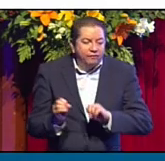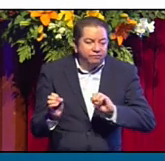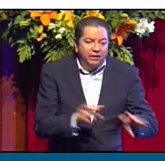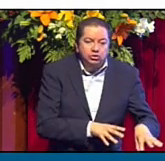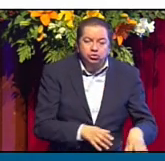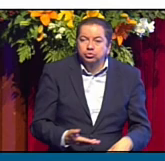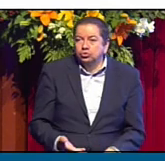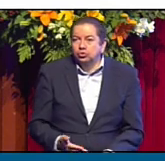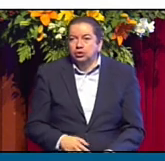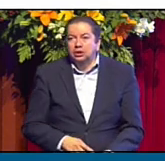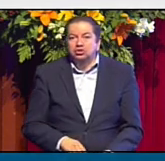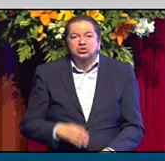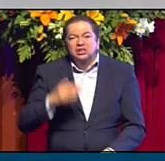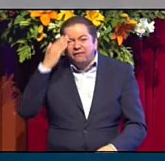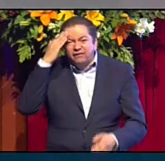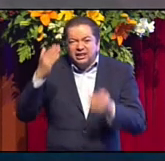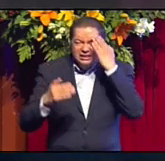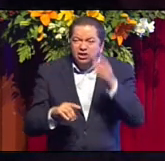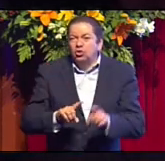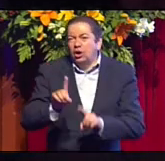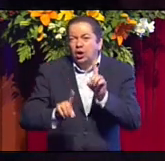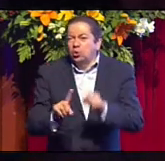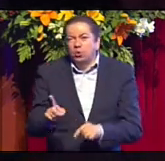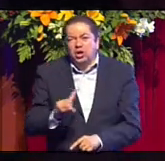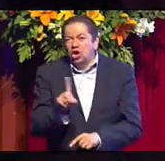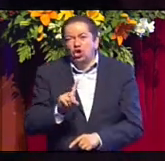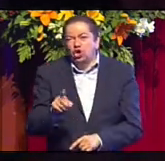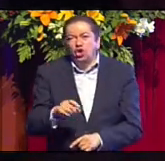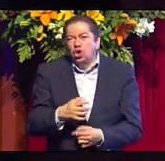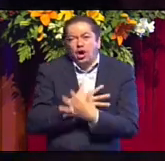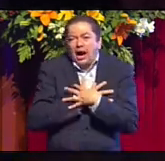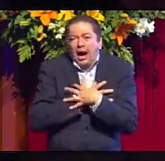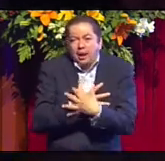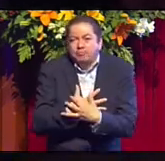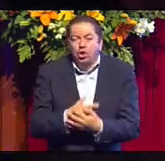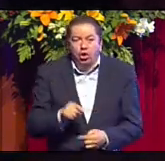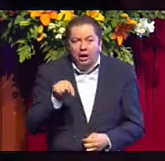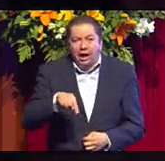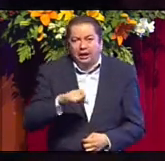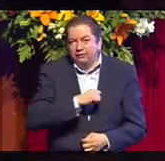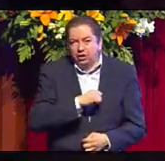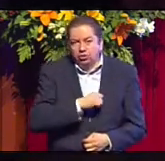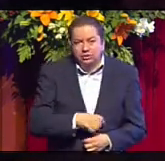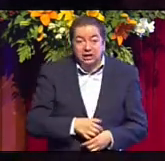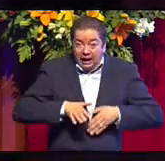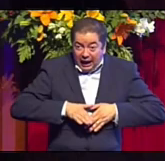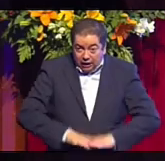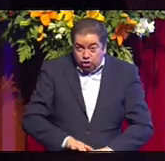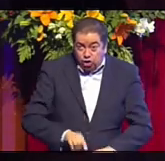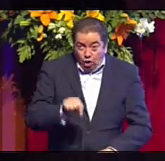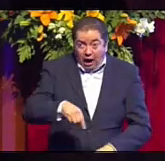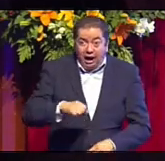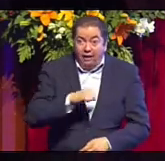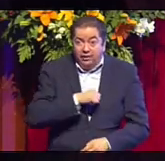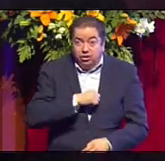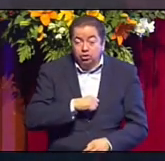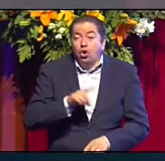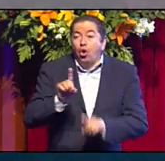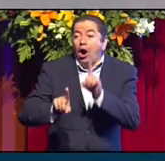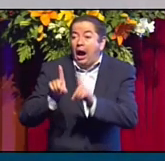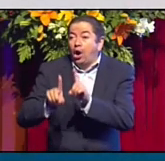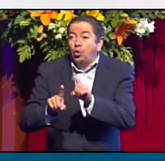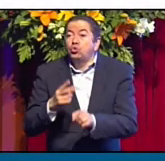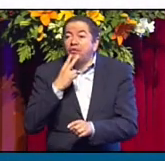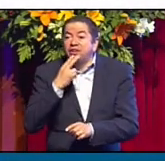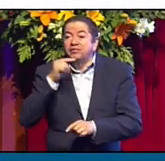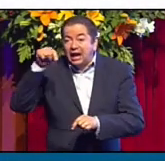a Vicuña y que hacen acciones que no corresponden a un vicuñense que nació acá o que eligió vivir en esta comuna para siempre.